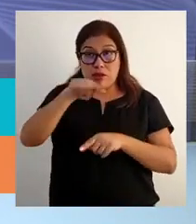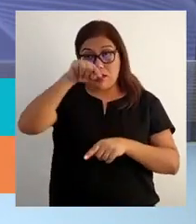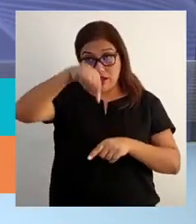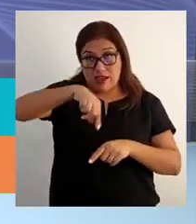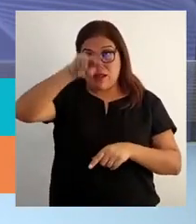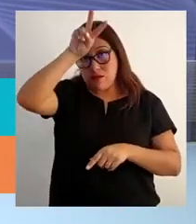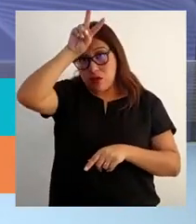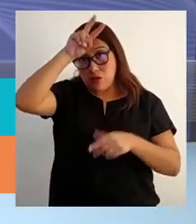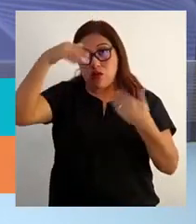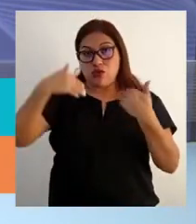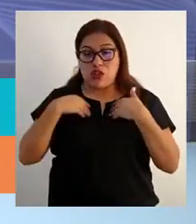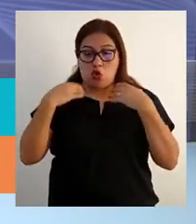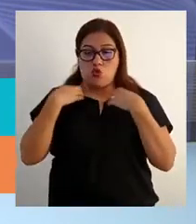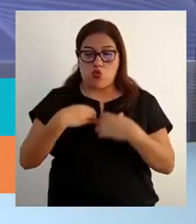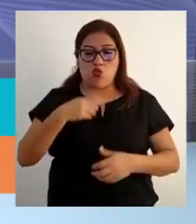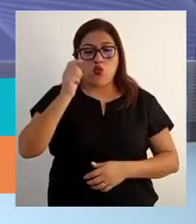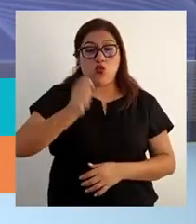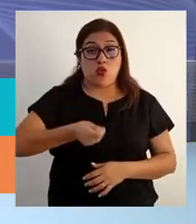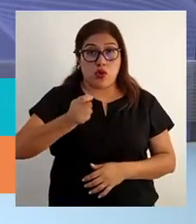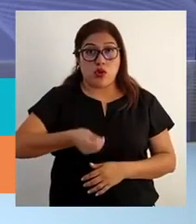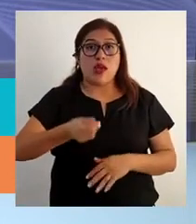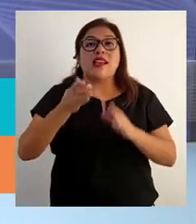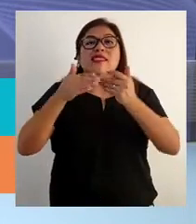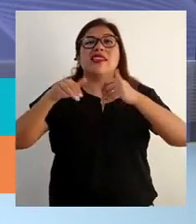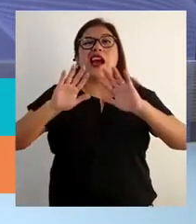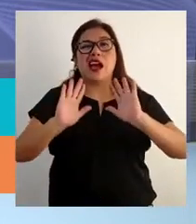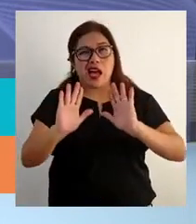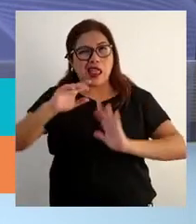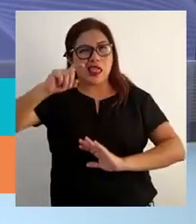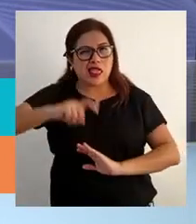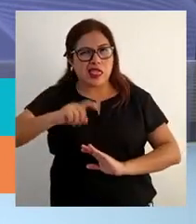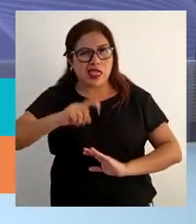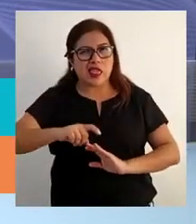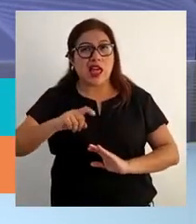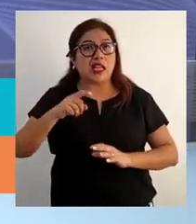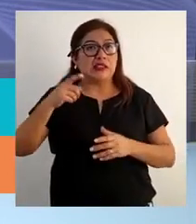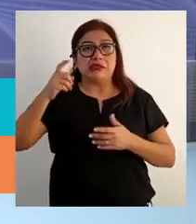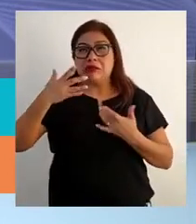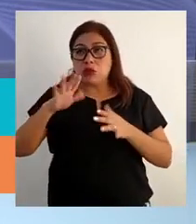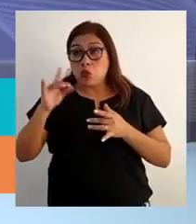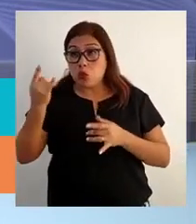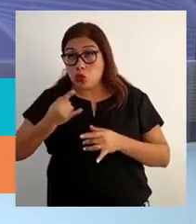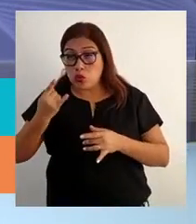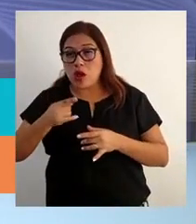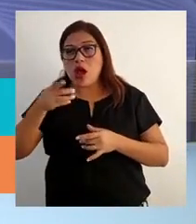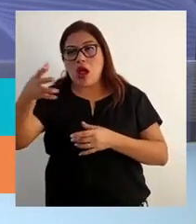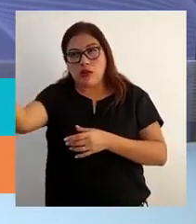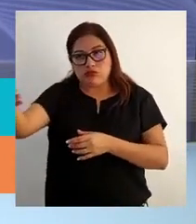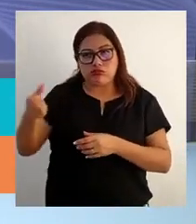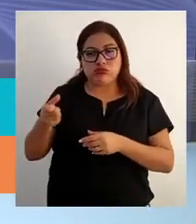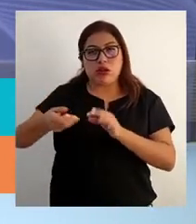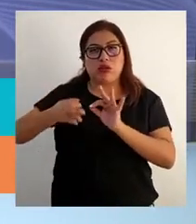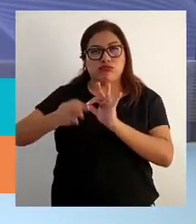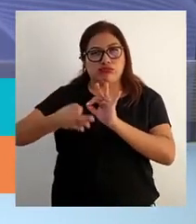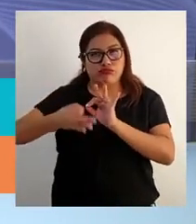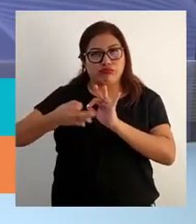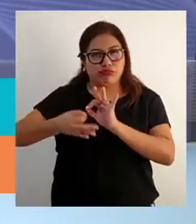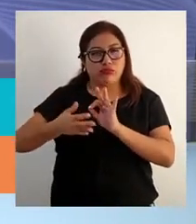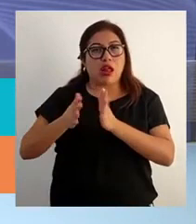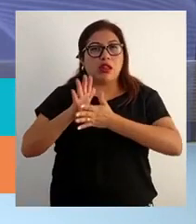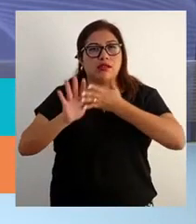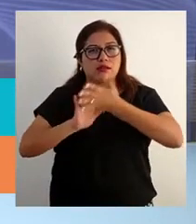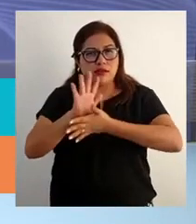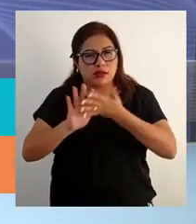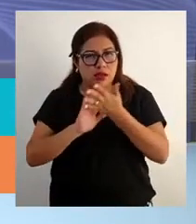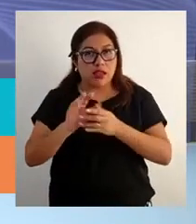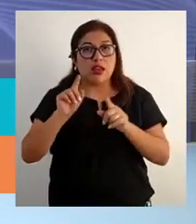que, bueno, en el caso que sea necesario, llaman a un intérprete en lengua de señas. Tenemos personas que también notifican